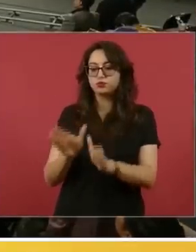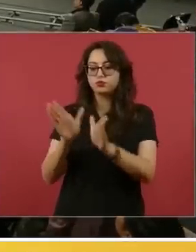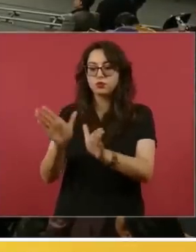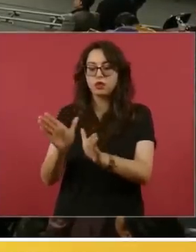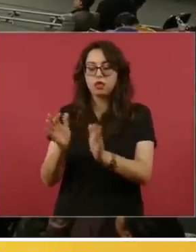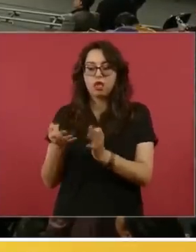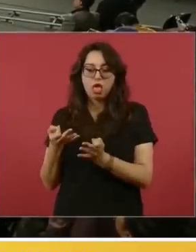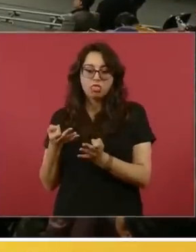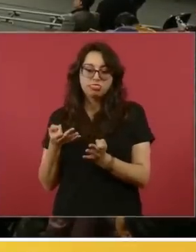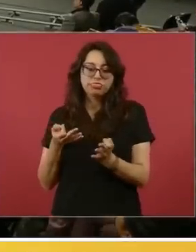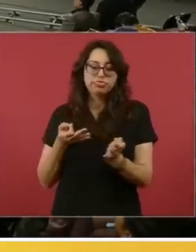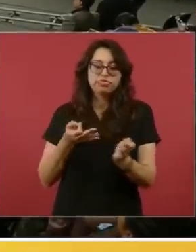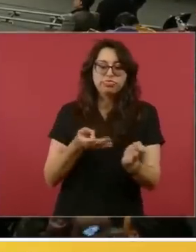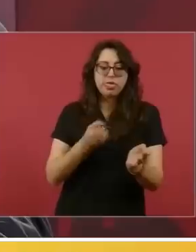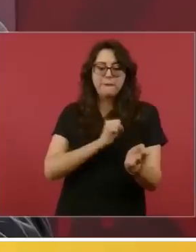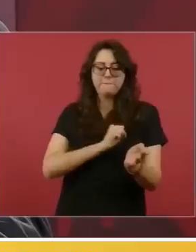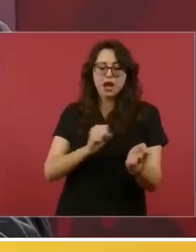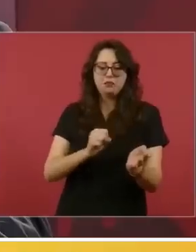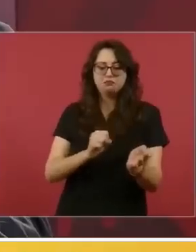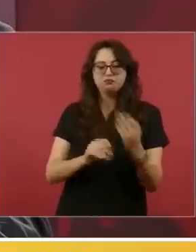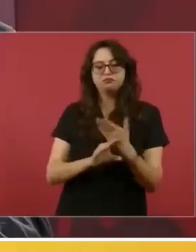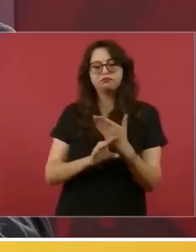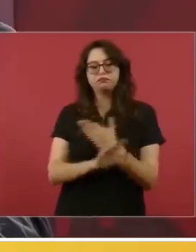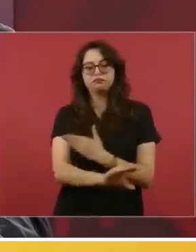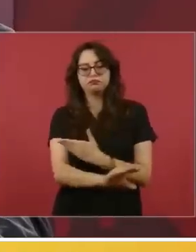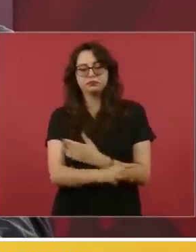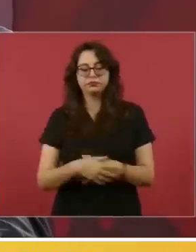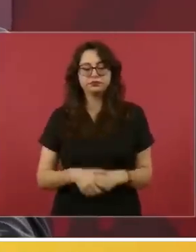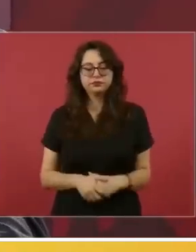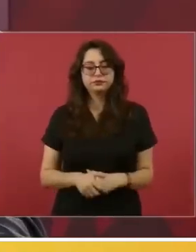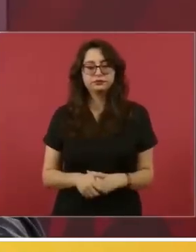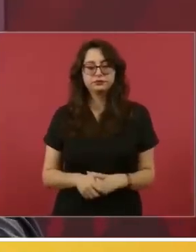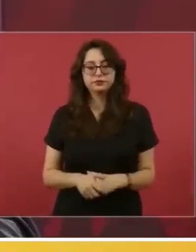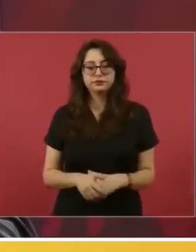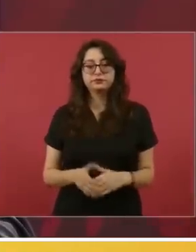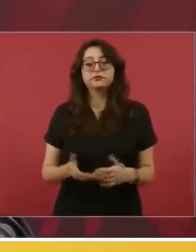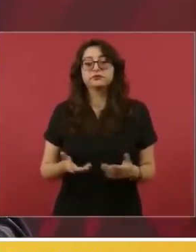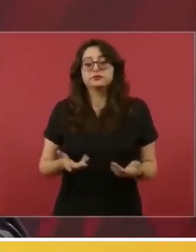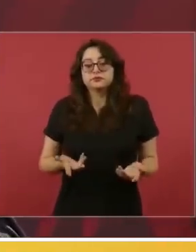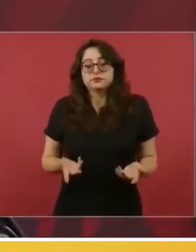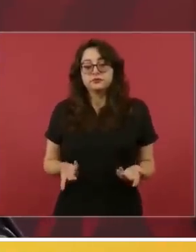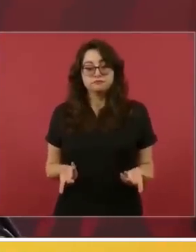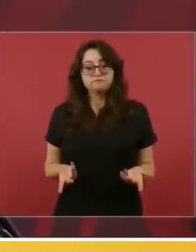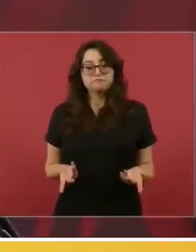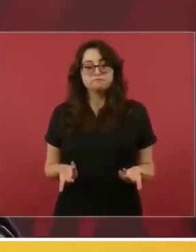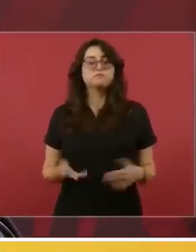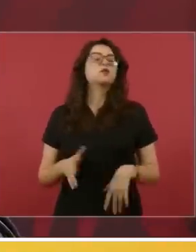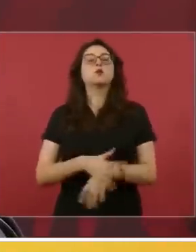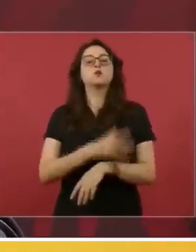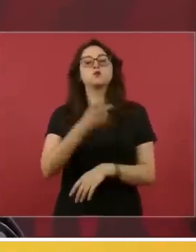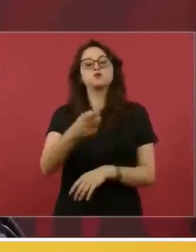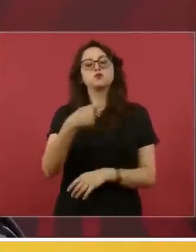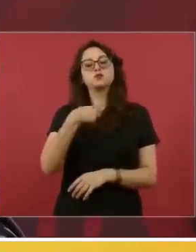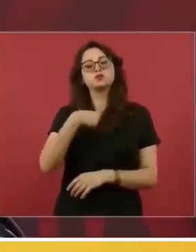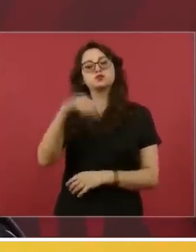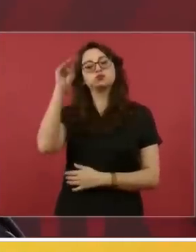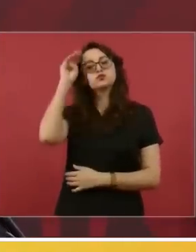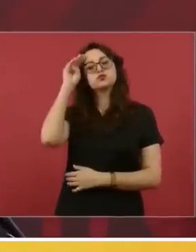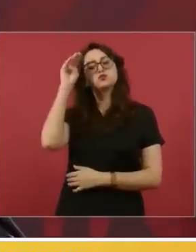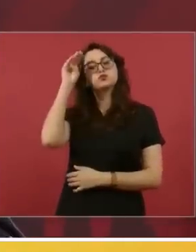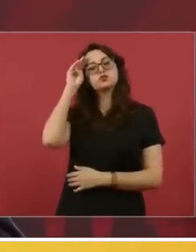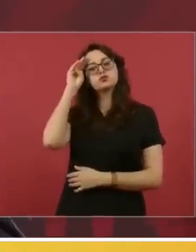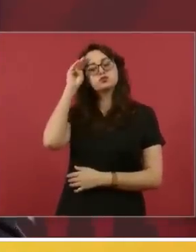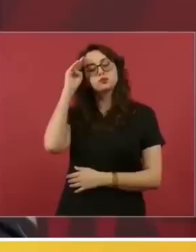estos comportamientos de modo que para nosotros